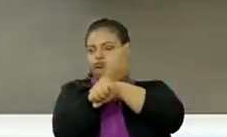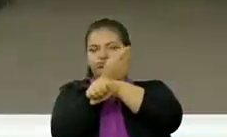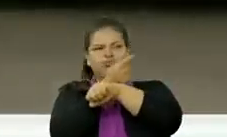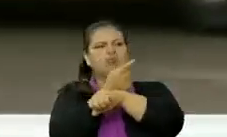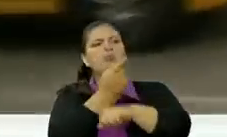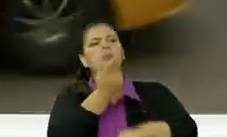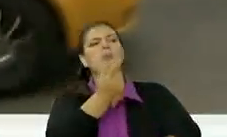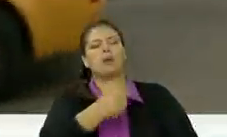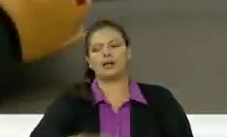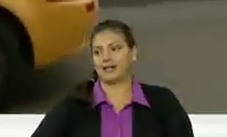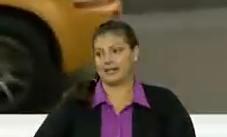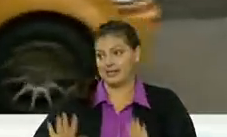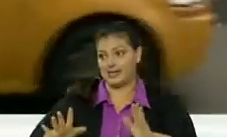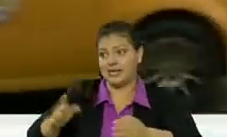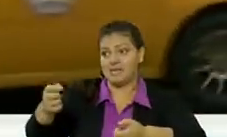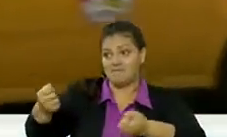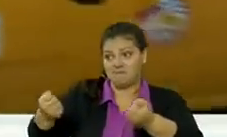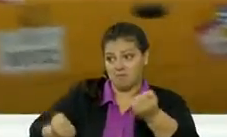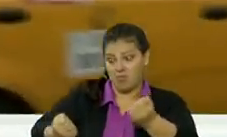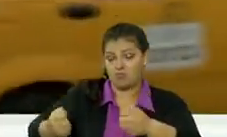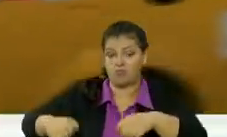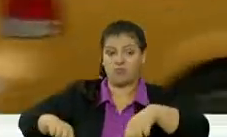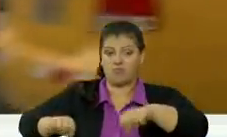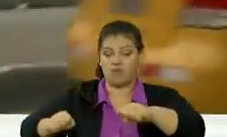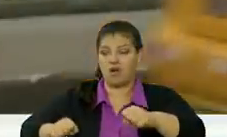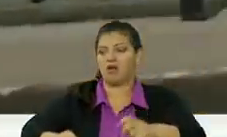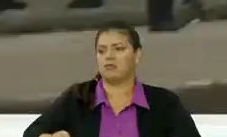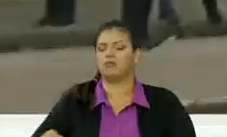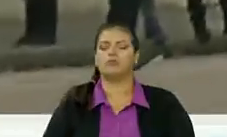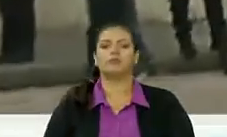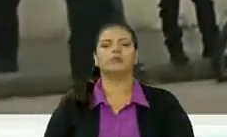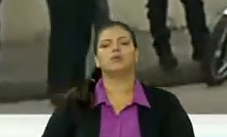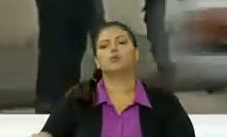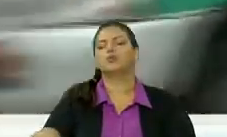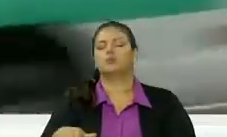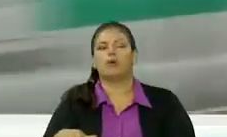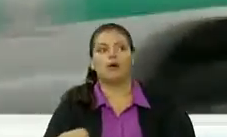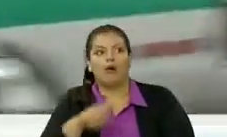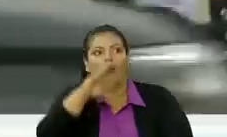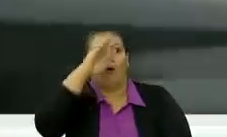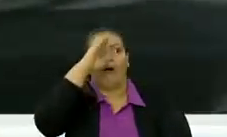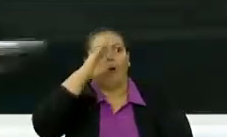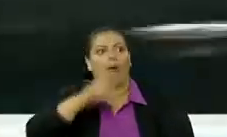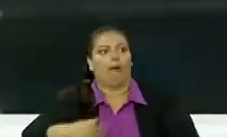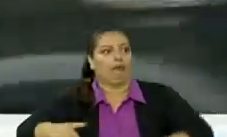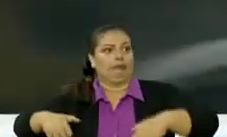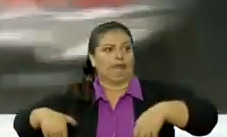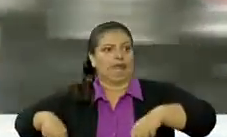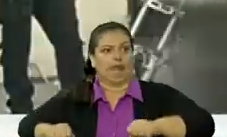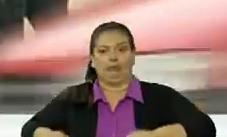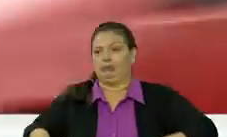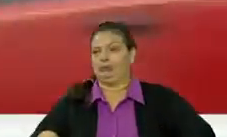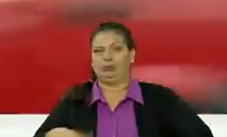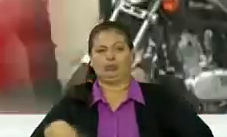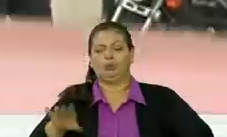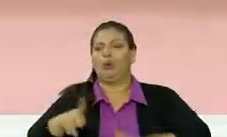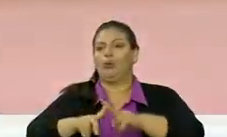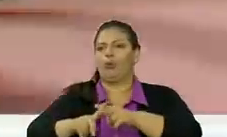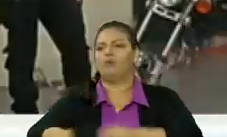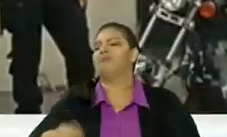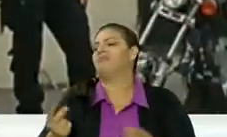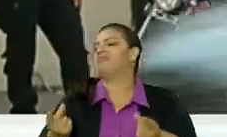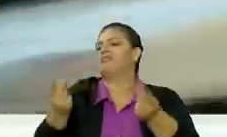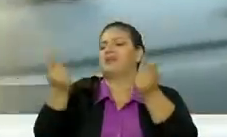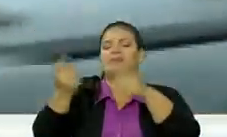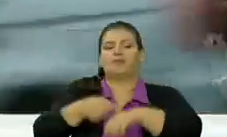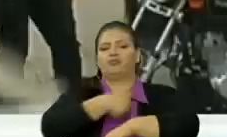le estamos con todo, como le dije, estamos con todos los medios técnicos, personal especializado, el aeropolicial en este caso, para